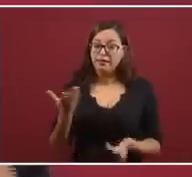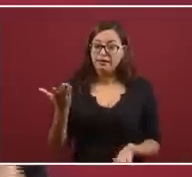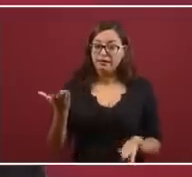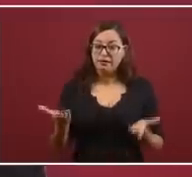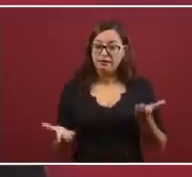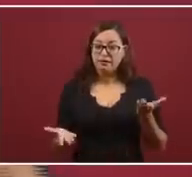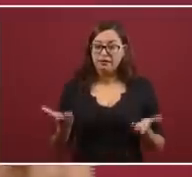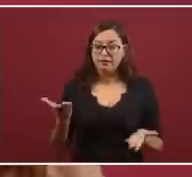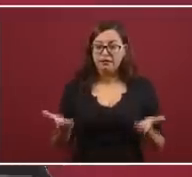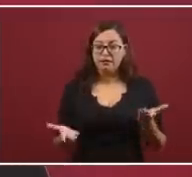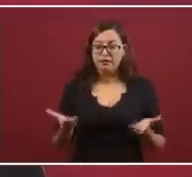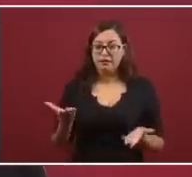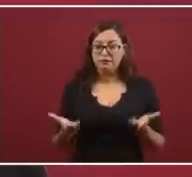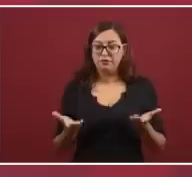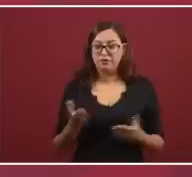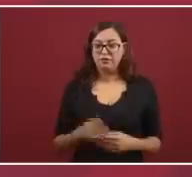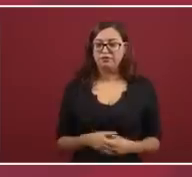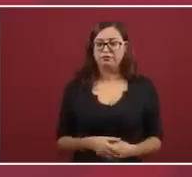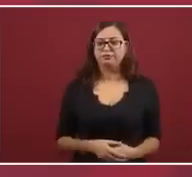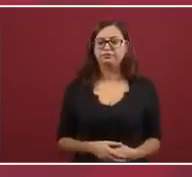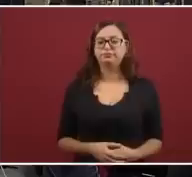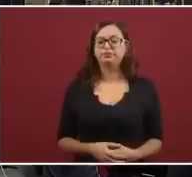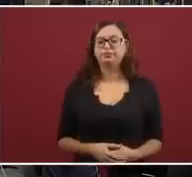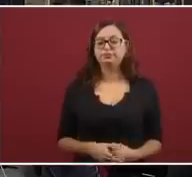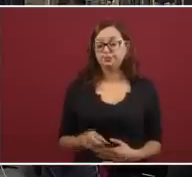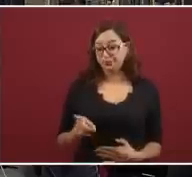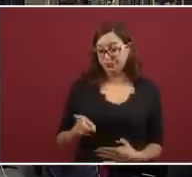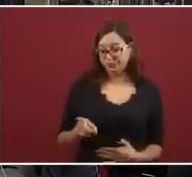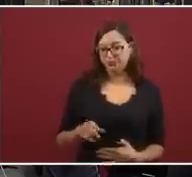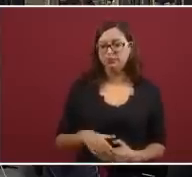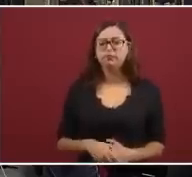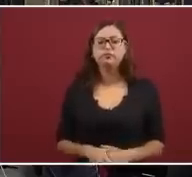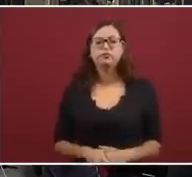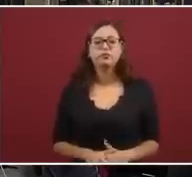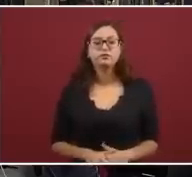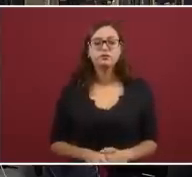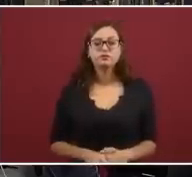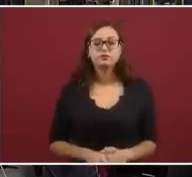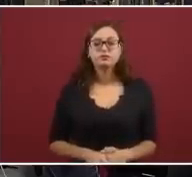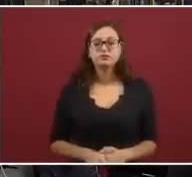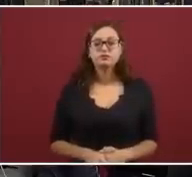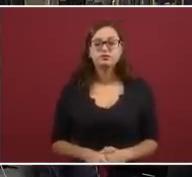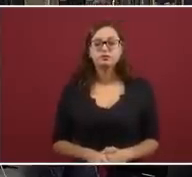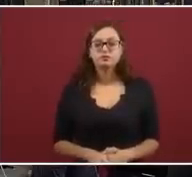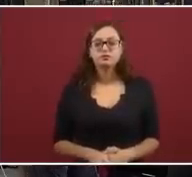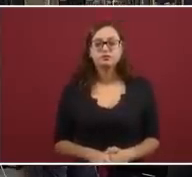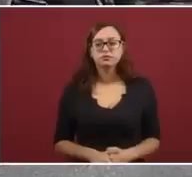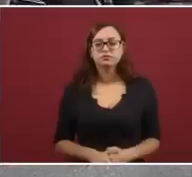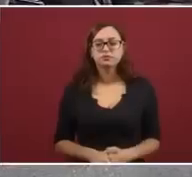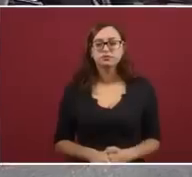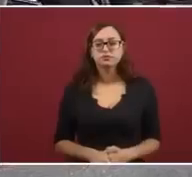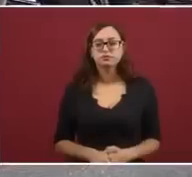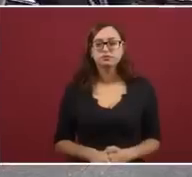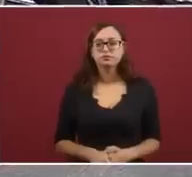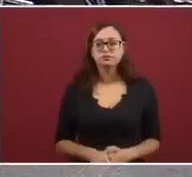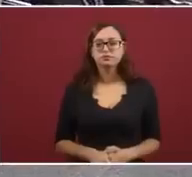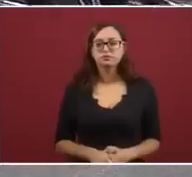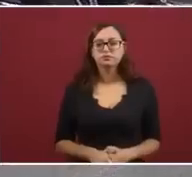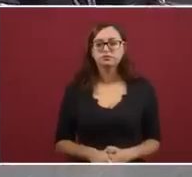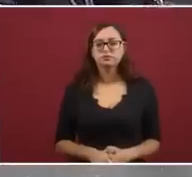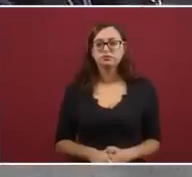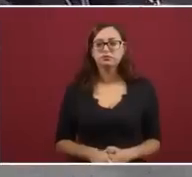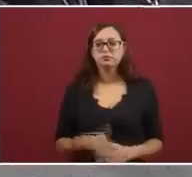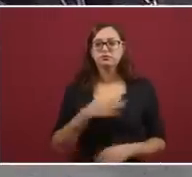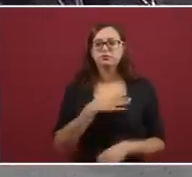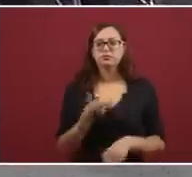que haya más equilibrio. Tú. días, presidente.